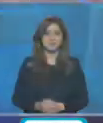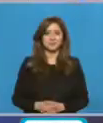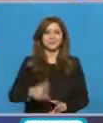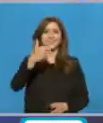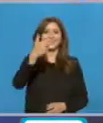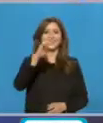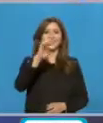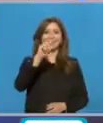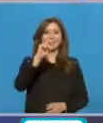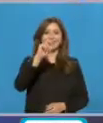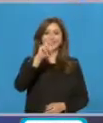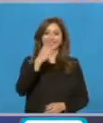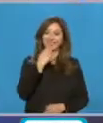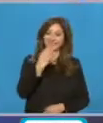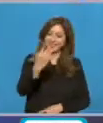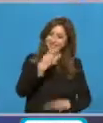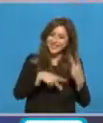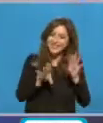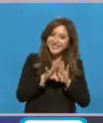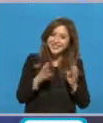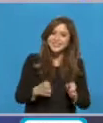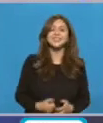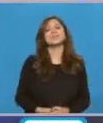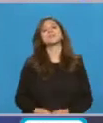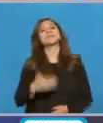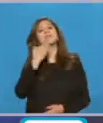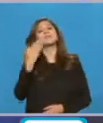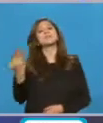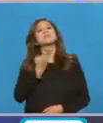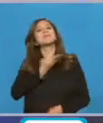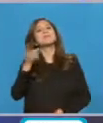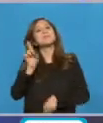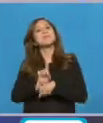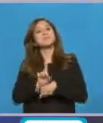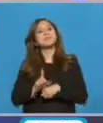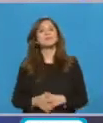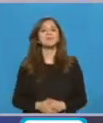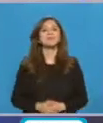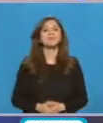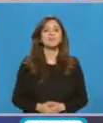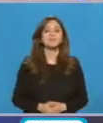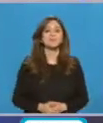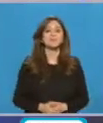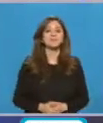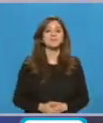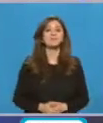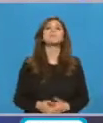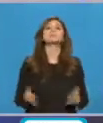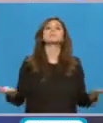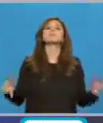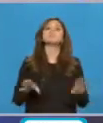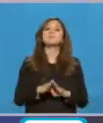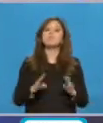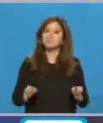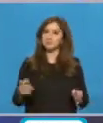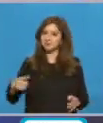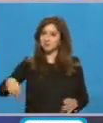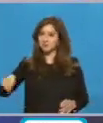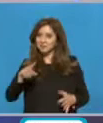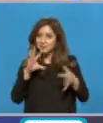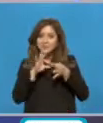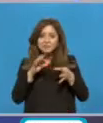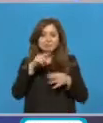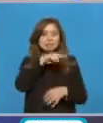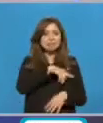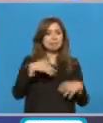Héctor Quijada, bienvenido, ¿cómo estás? Bien, ¿y ustedes cómo están? Bien, también. Buongiorno. ¿Cómo le va, Eso, Héctor? Mucho rock, sí. Mucho rock, porque este